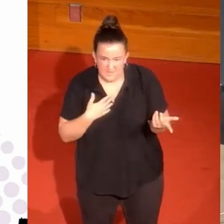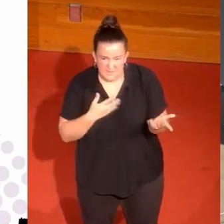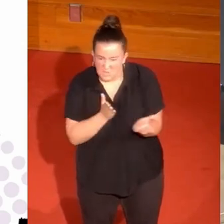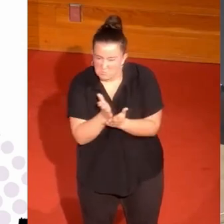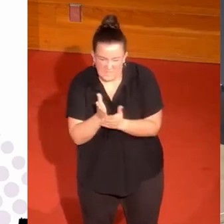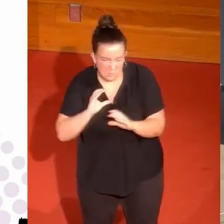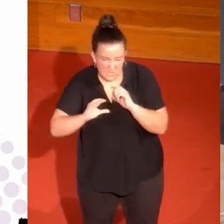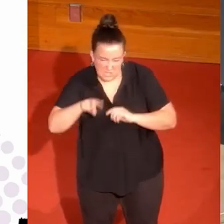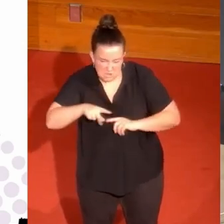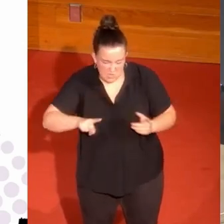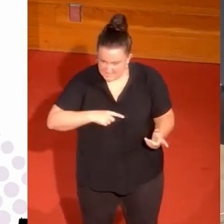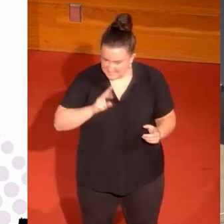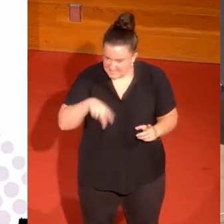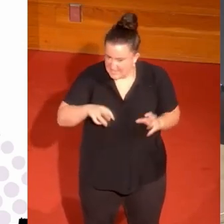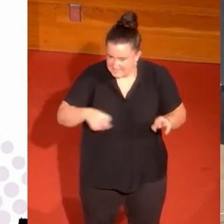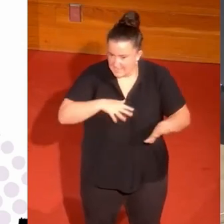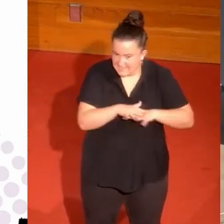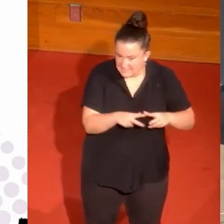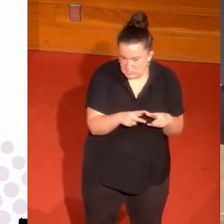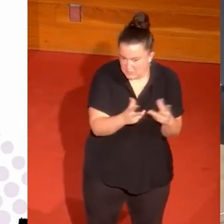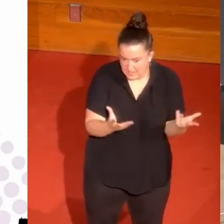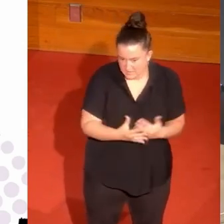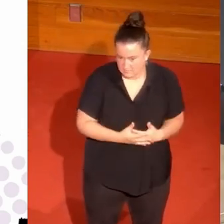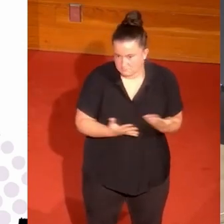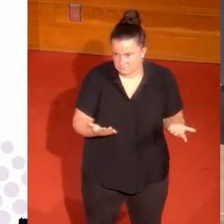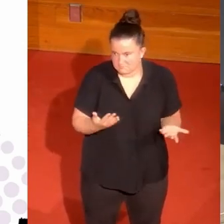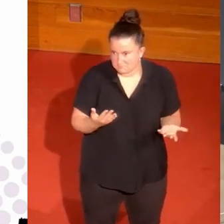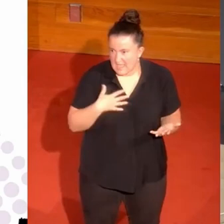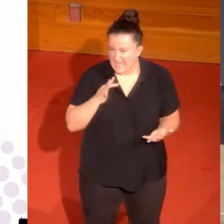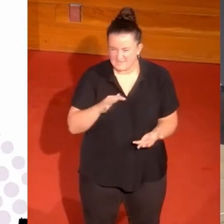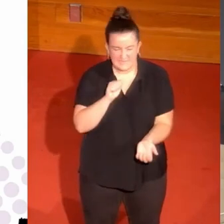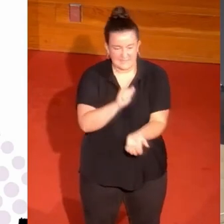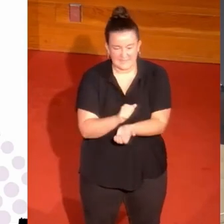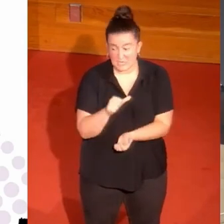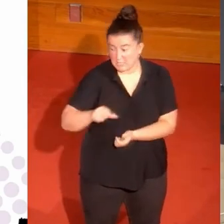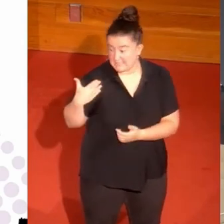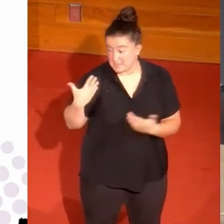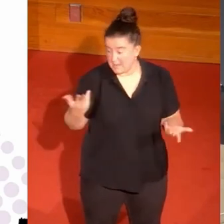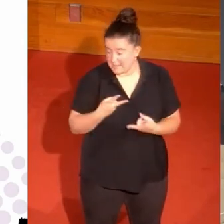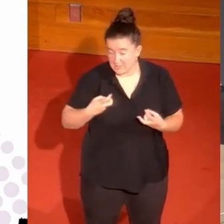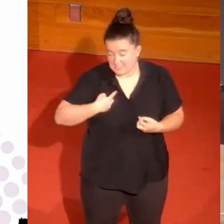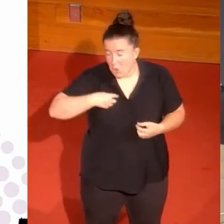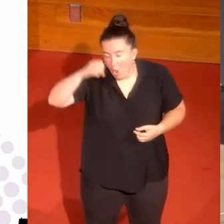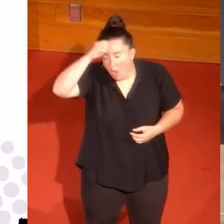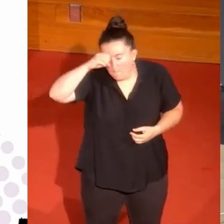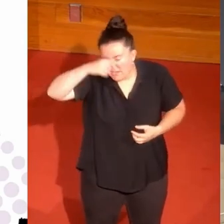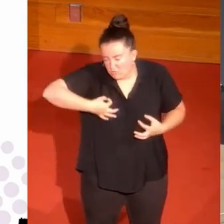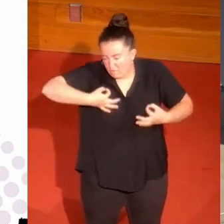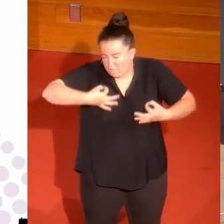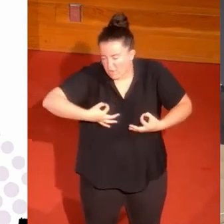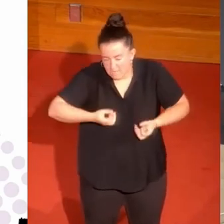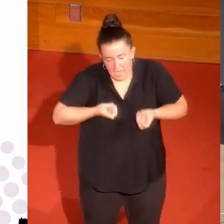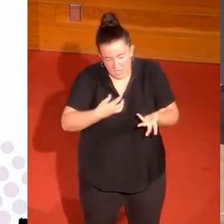ha metido además acaba de ser lo Han detenido esta semana o sea que no no no puedo darte una opinión formal y creo que